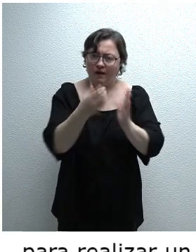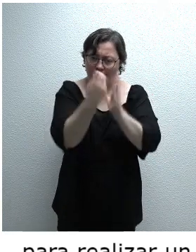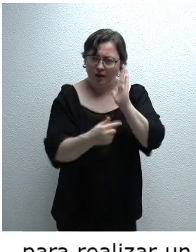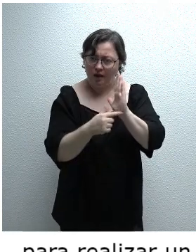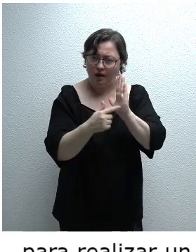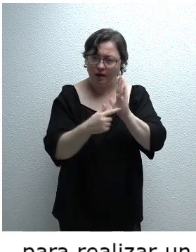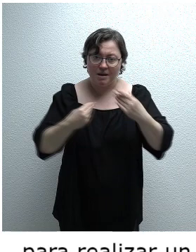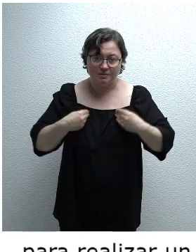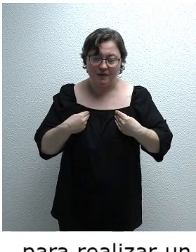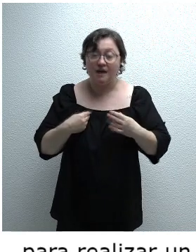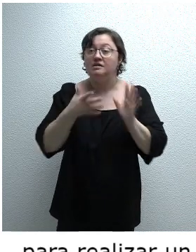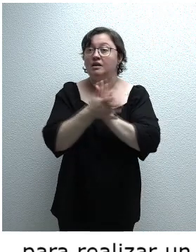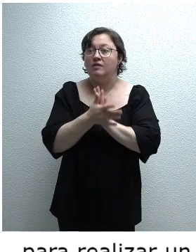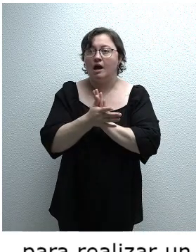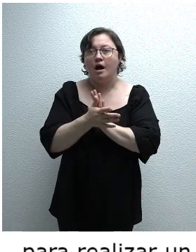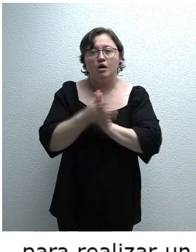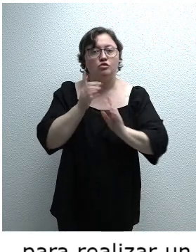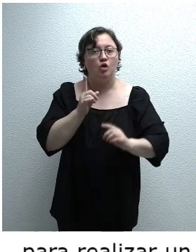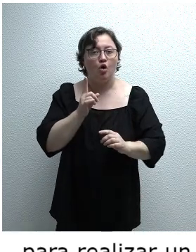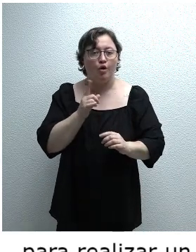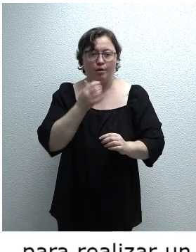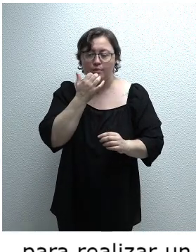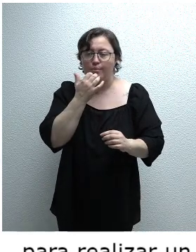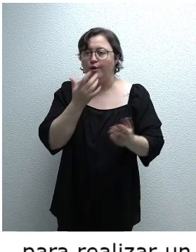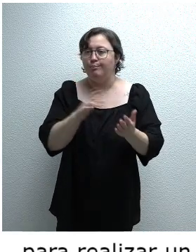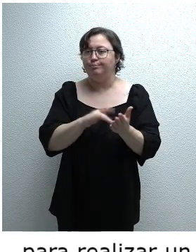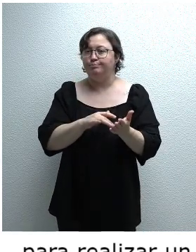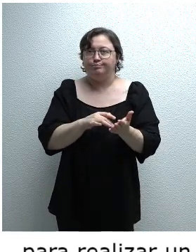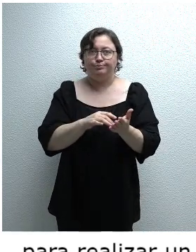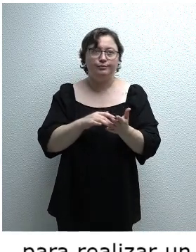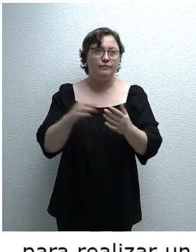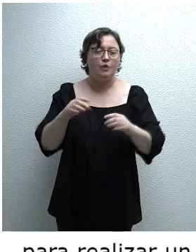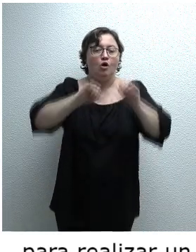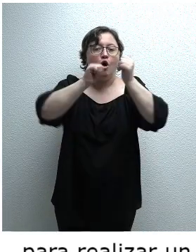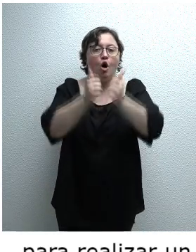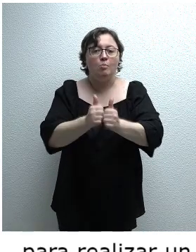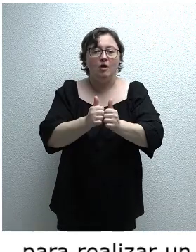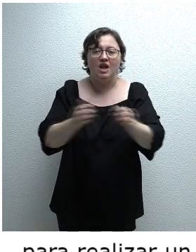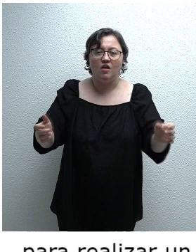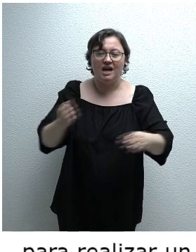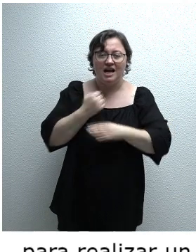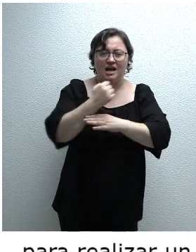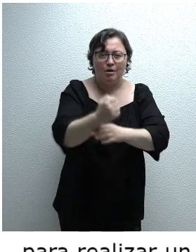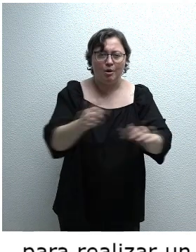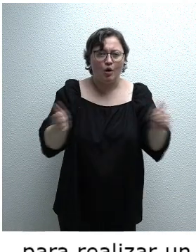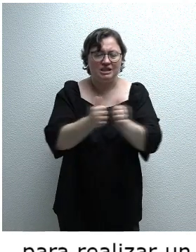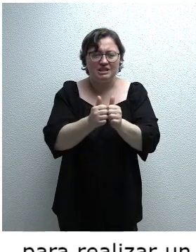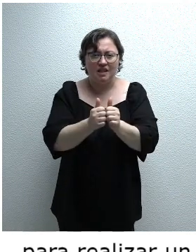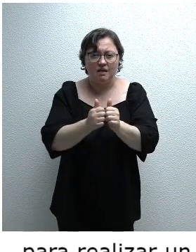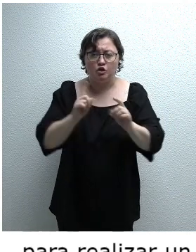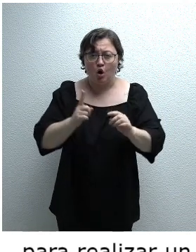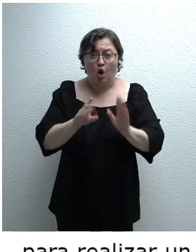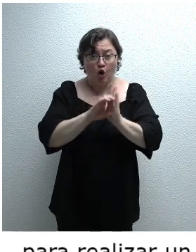vital, y no limitándose necesariamente a optar por los diferentes, modelos de asistencia y apoyo que establece el Código Civil,